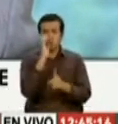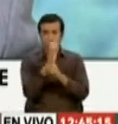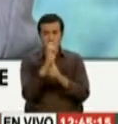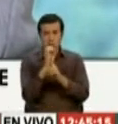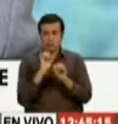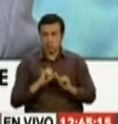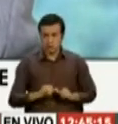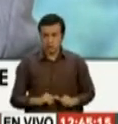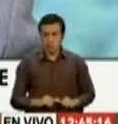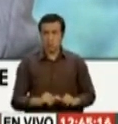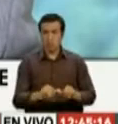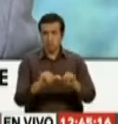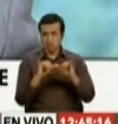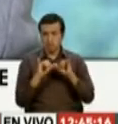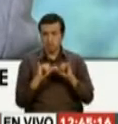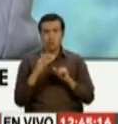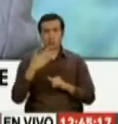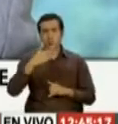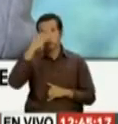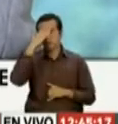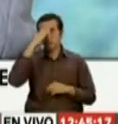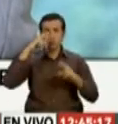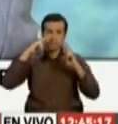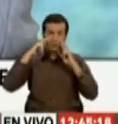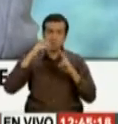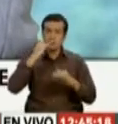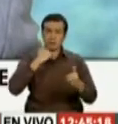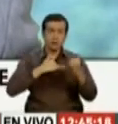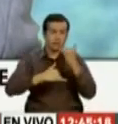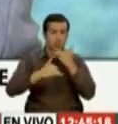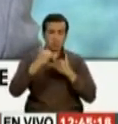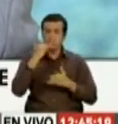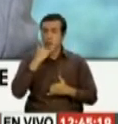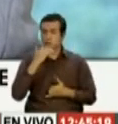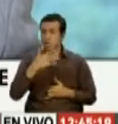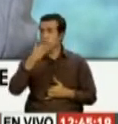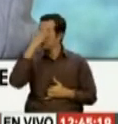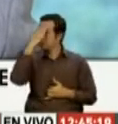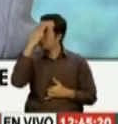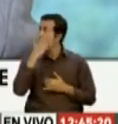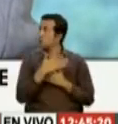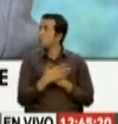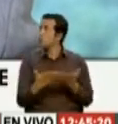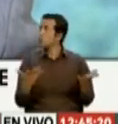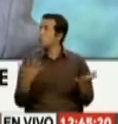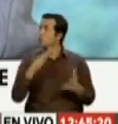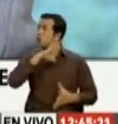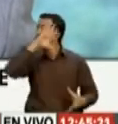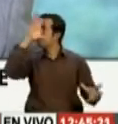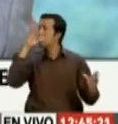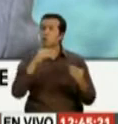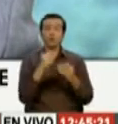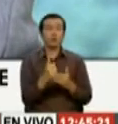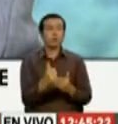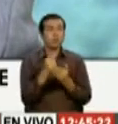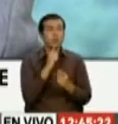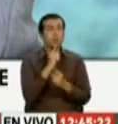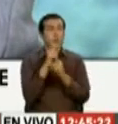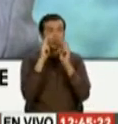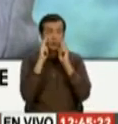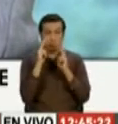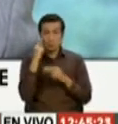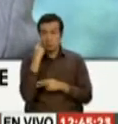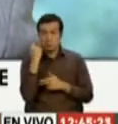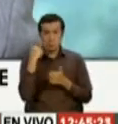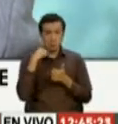Sabremos reconocer nuestros errores. y todo esto nos permitirá reconocer si los ha